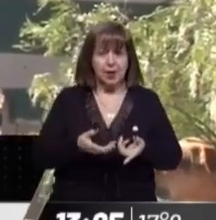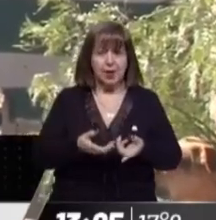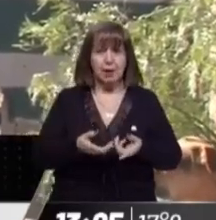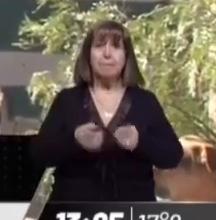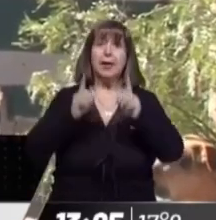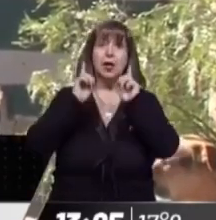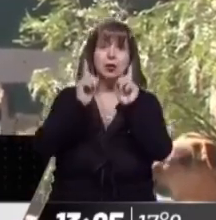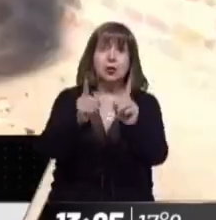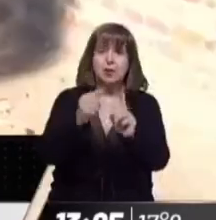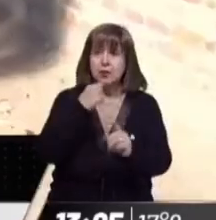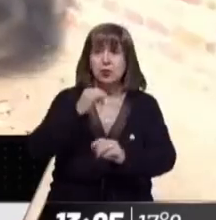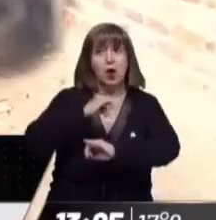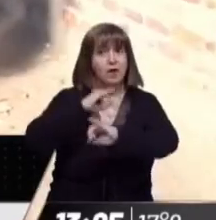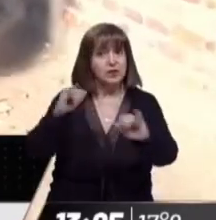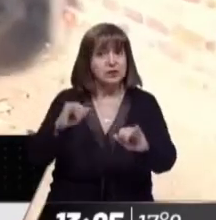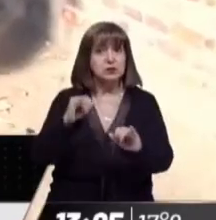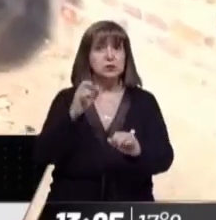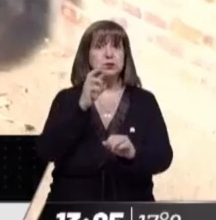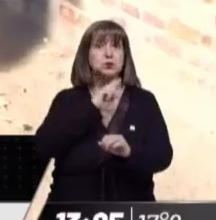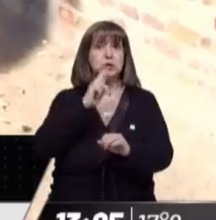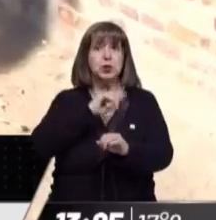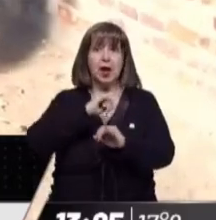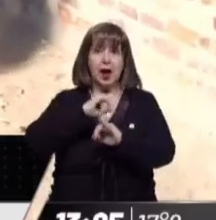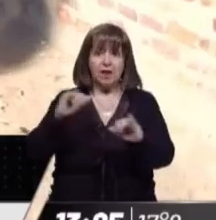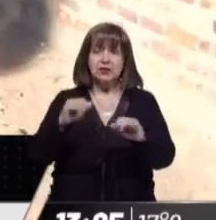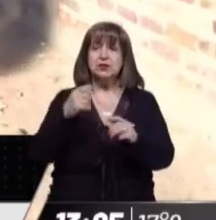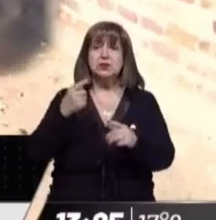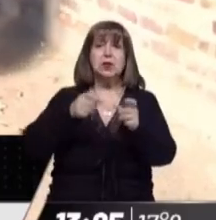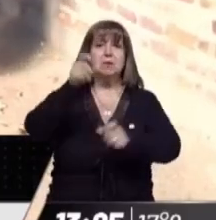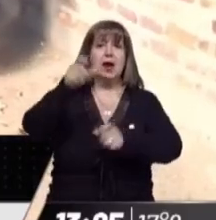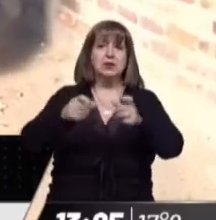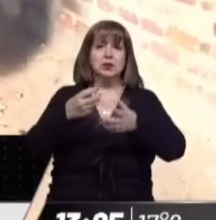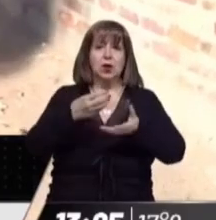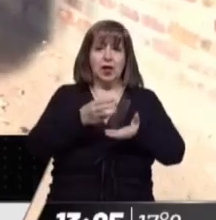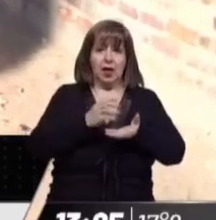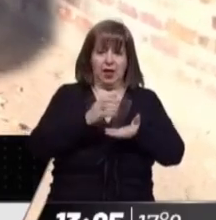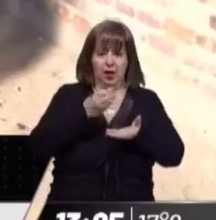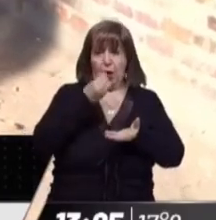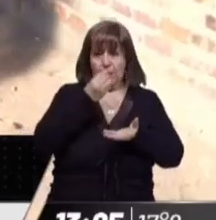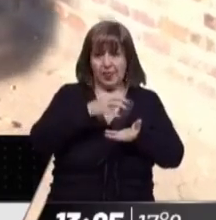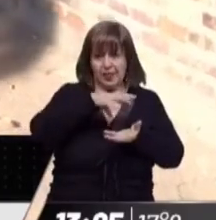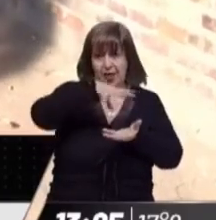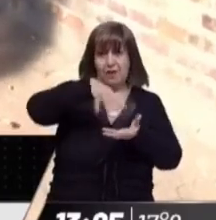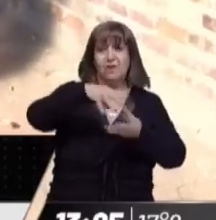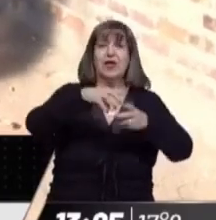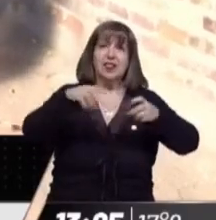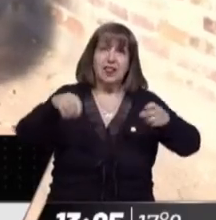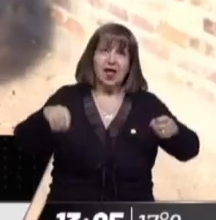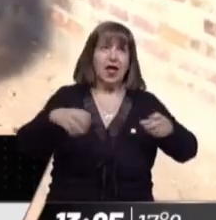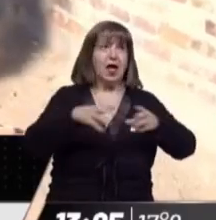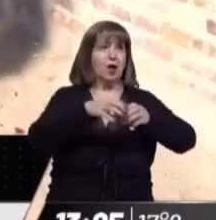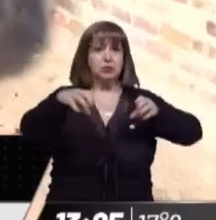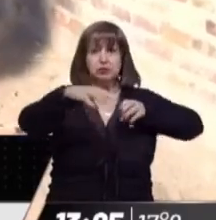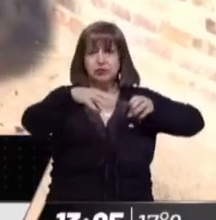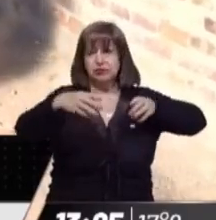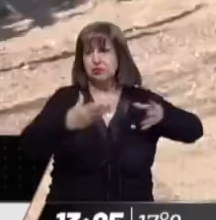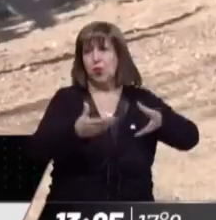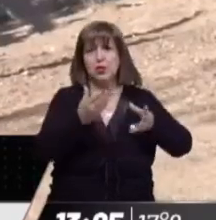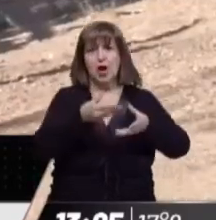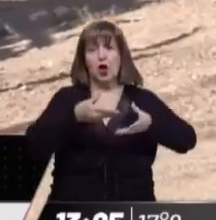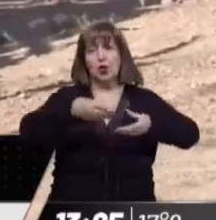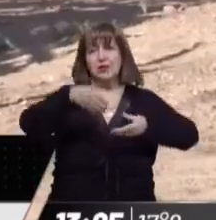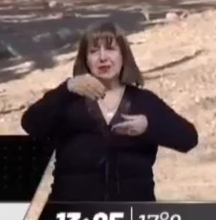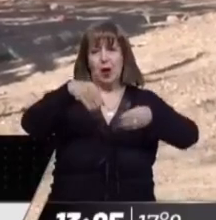alimentos en general de esos alimentos que se entregan a las personas que más lo necesitan O sea la trama de la leche puso en el